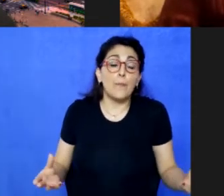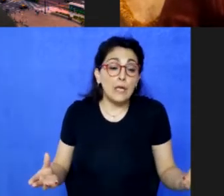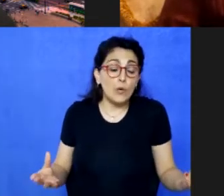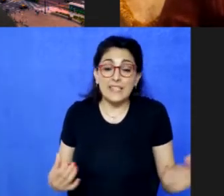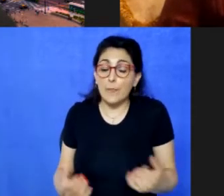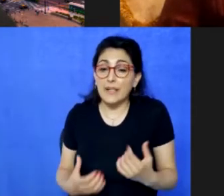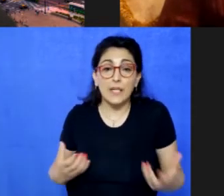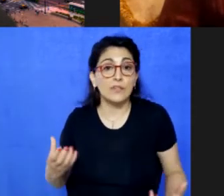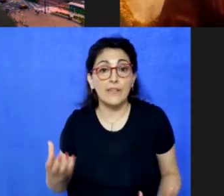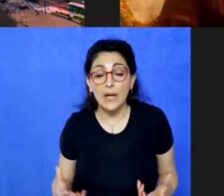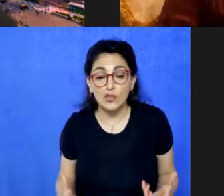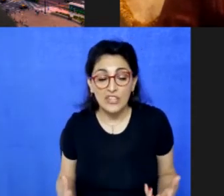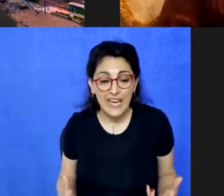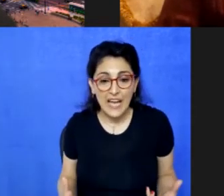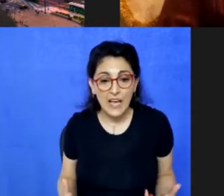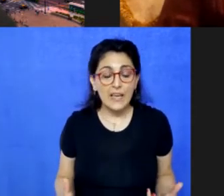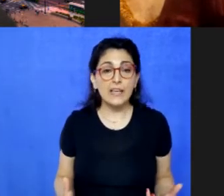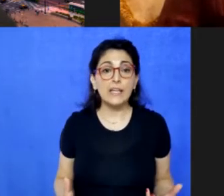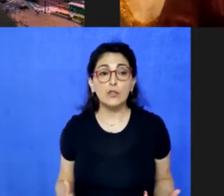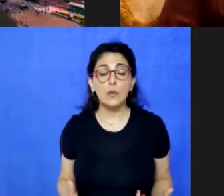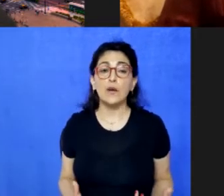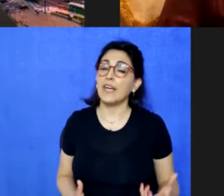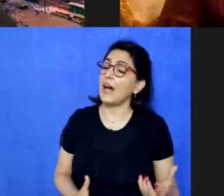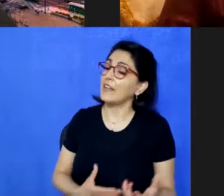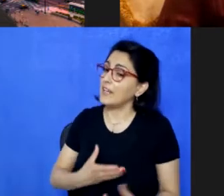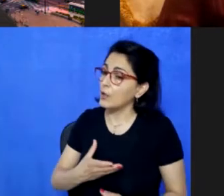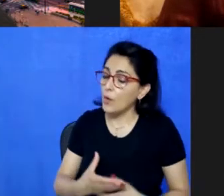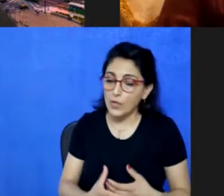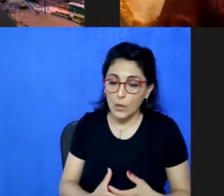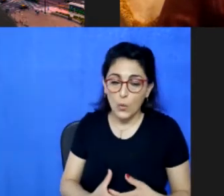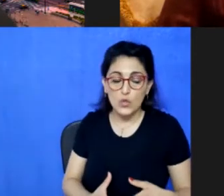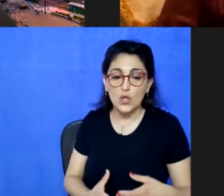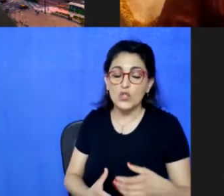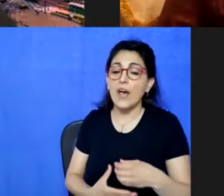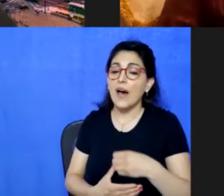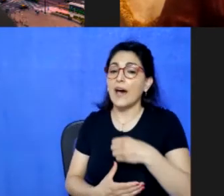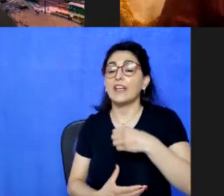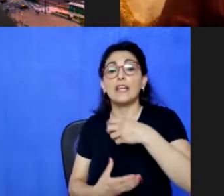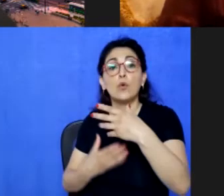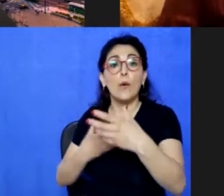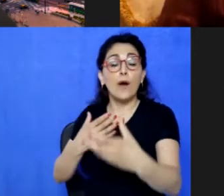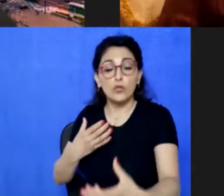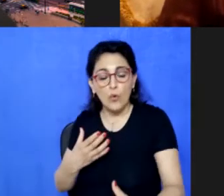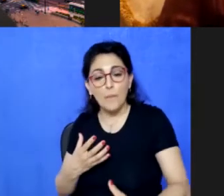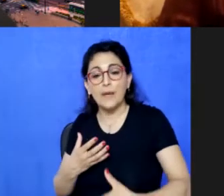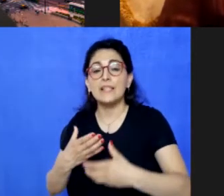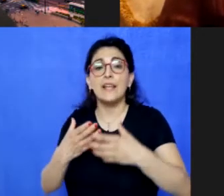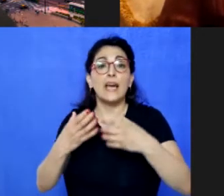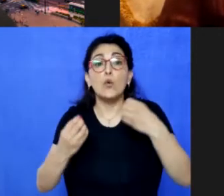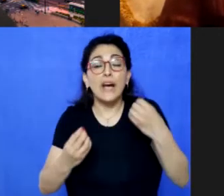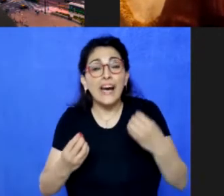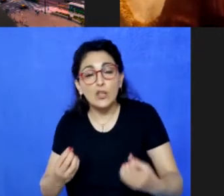en las películas era parte de nuestra vida cotidiana y tuvimos que adquirir nuevos recursos, adquirir nuevas